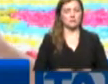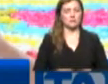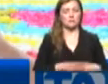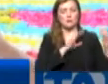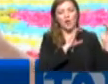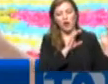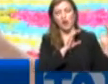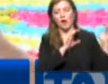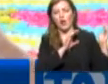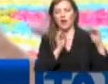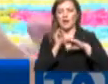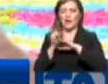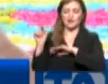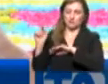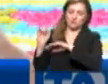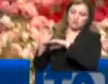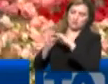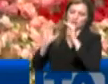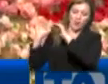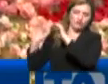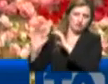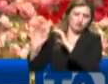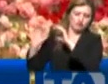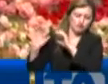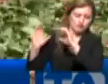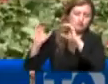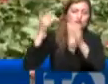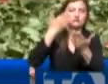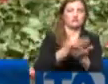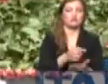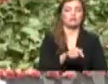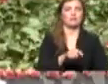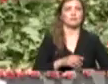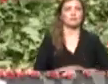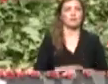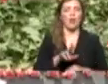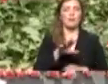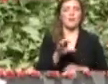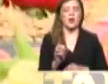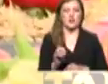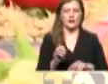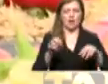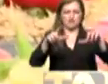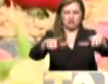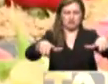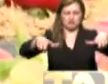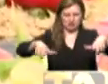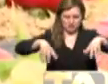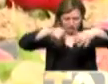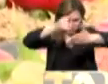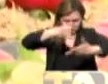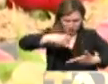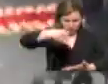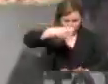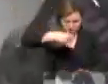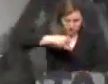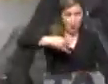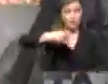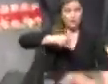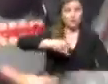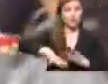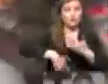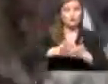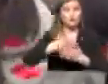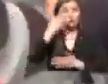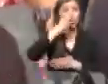es muy simbólica para nosotros, hasta la Basílica. Más de 30 alfombras con diseños religiosos se plasmaron en la vía para el paso